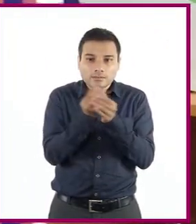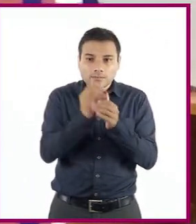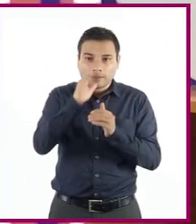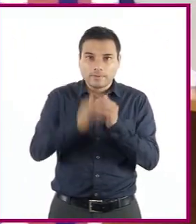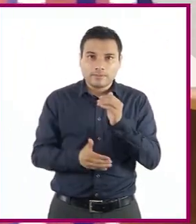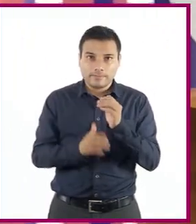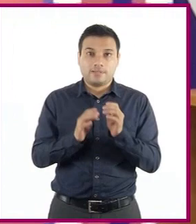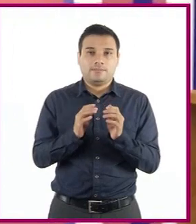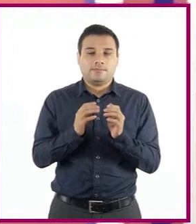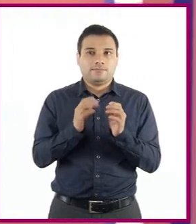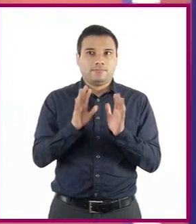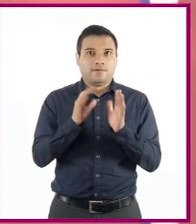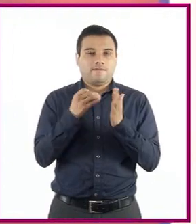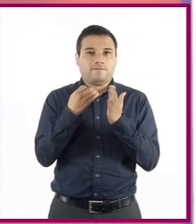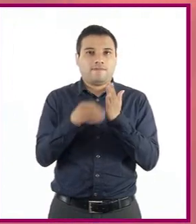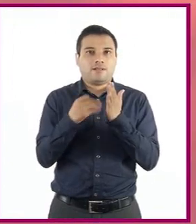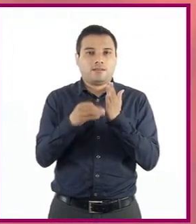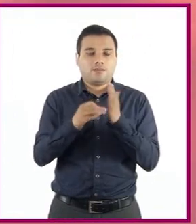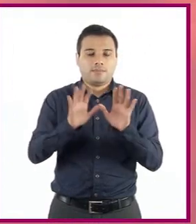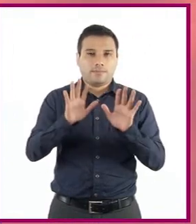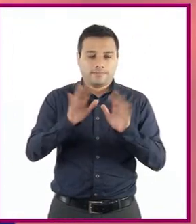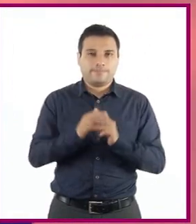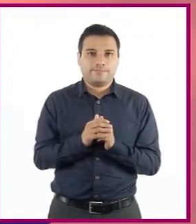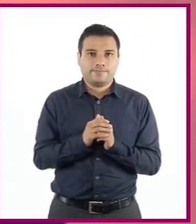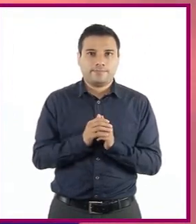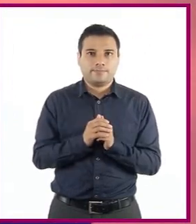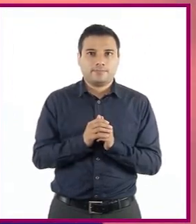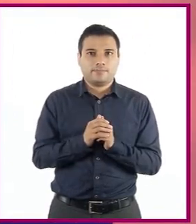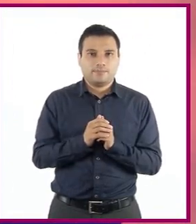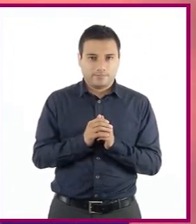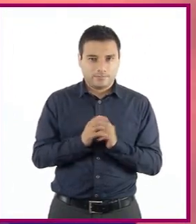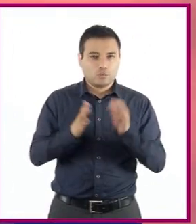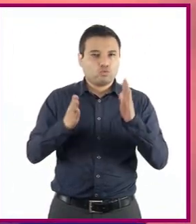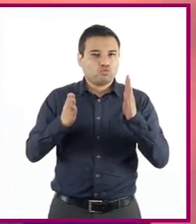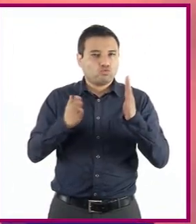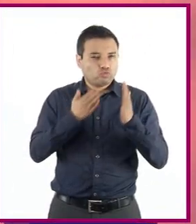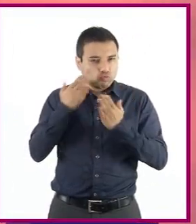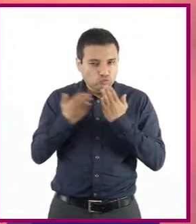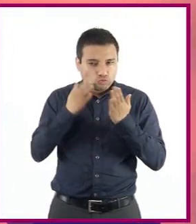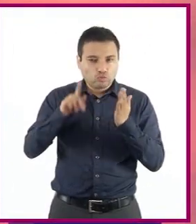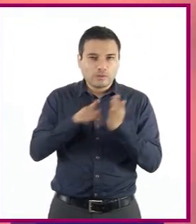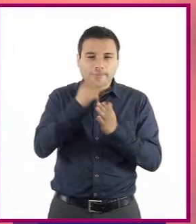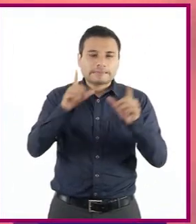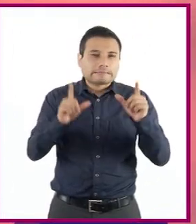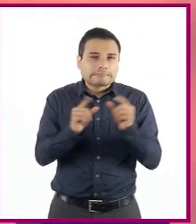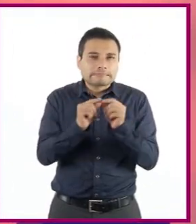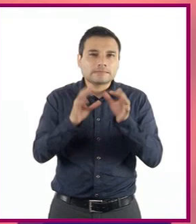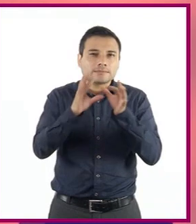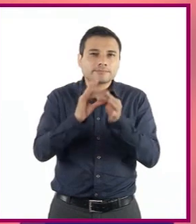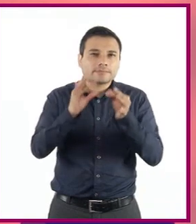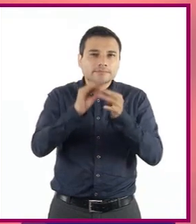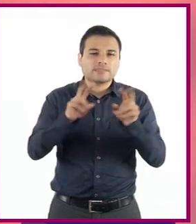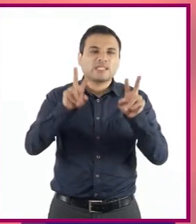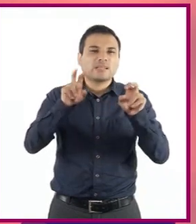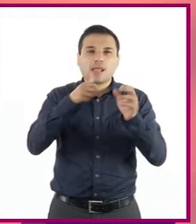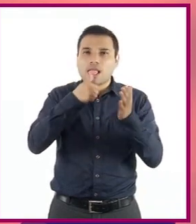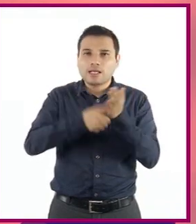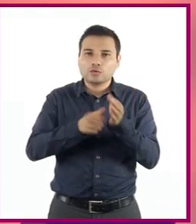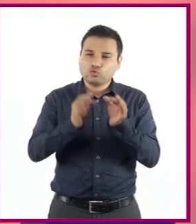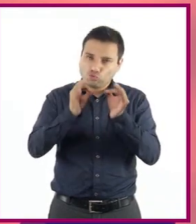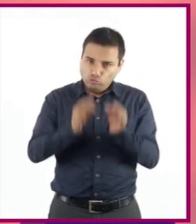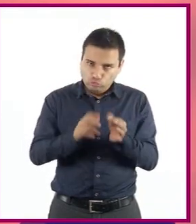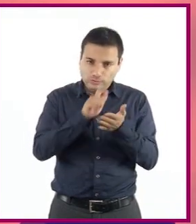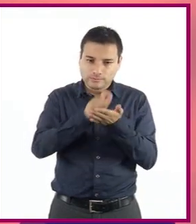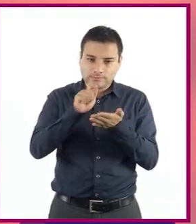no podemos despedirnos sin que antes nos brinde un repaso de todo lo que aprendimos sobre escribe cartas formales con